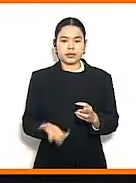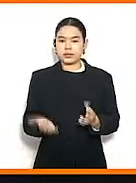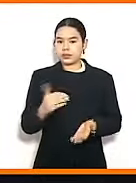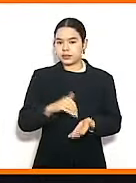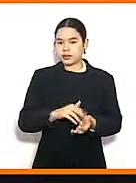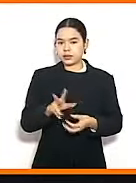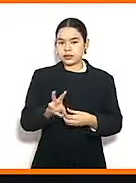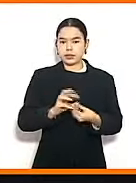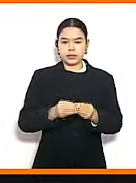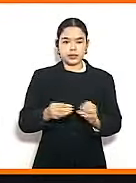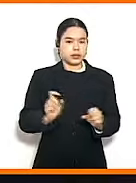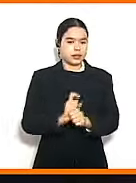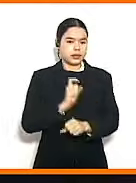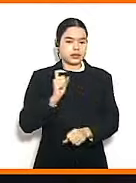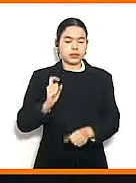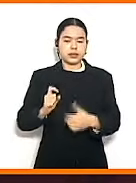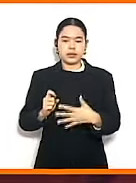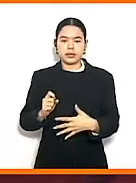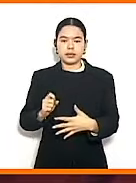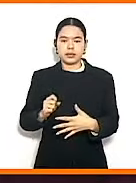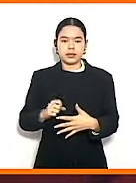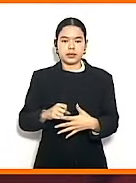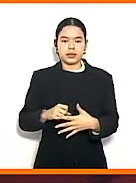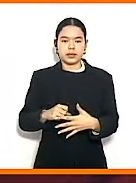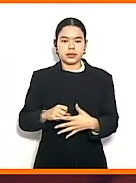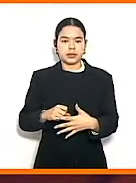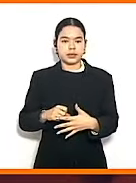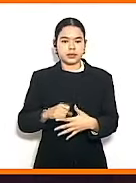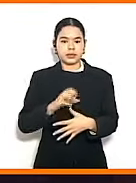gusto reitero tus números ganadores. Y estos son